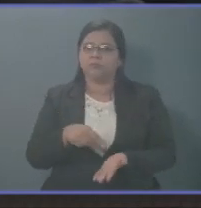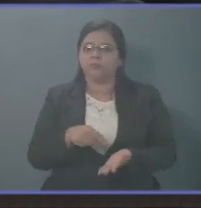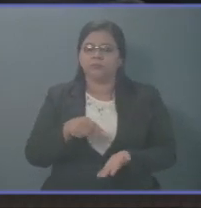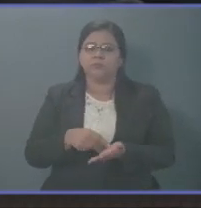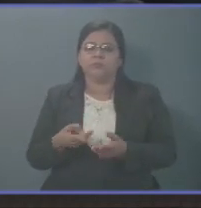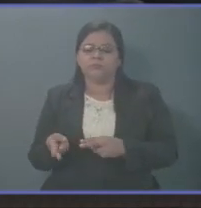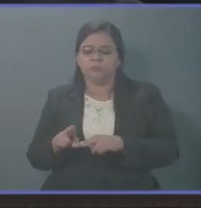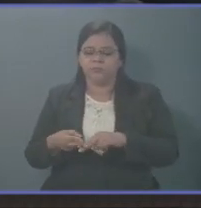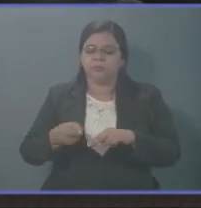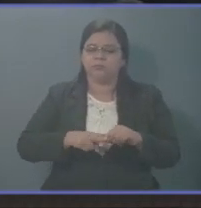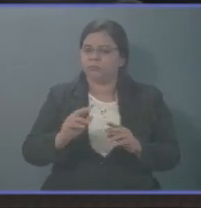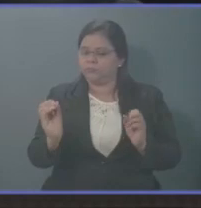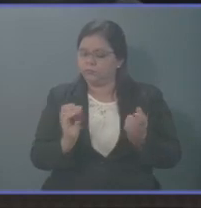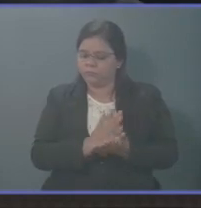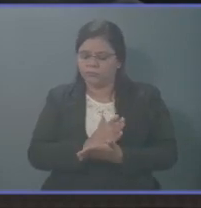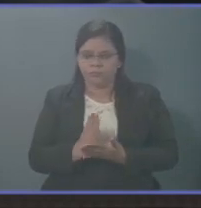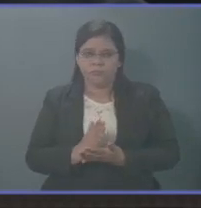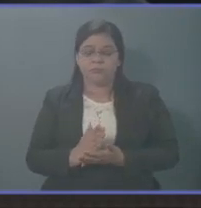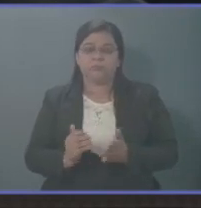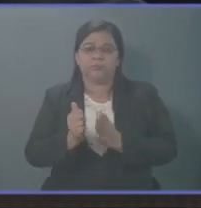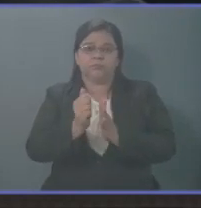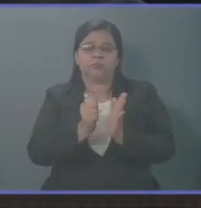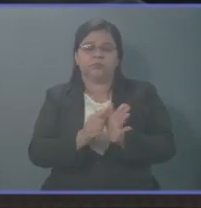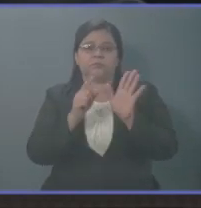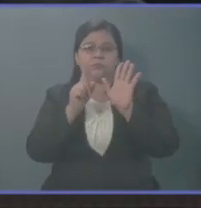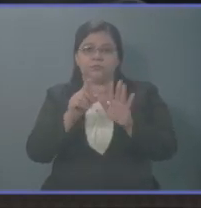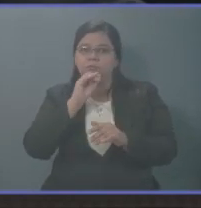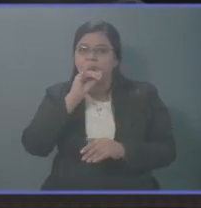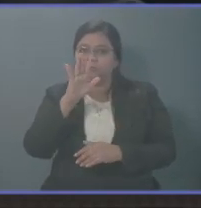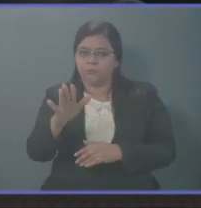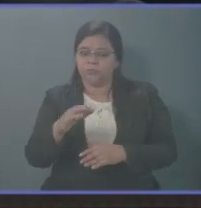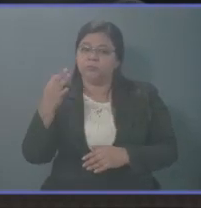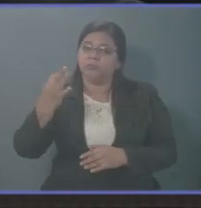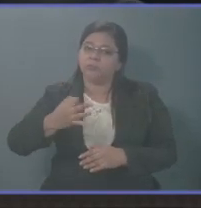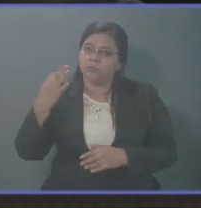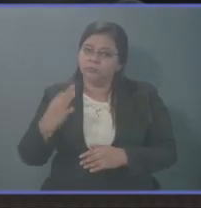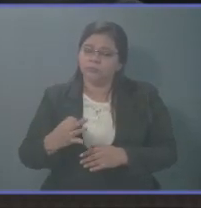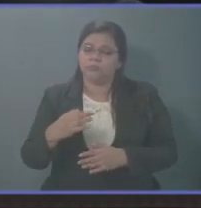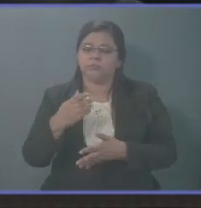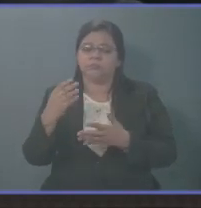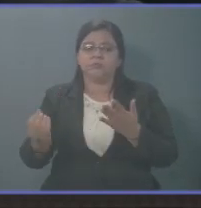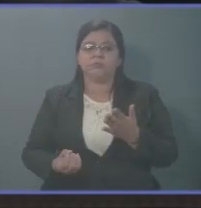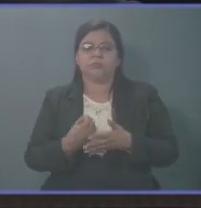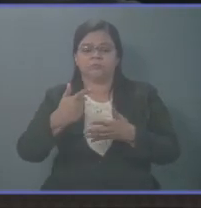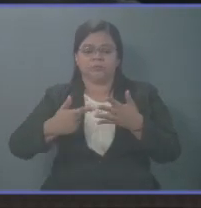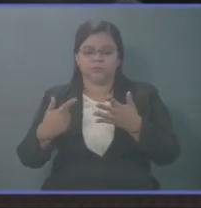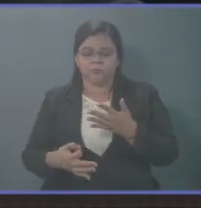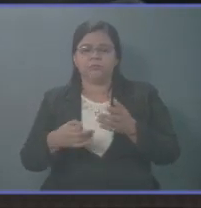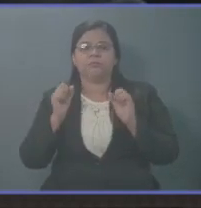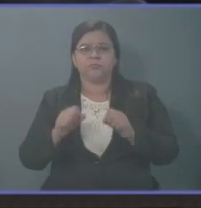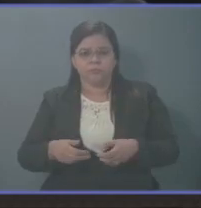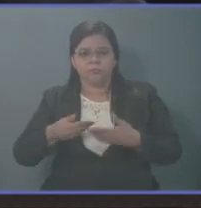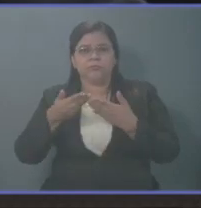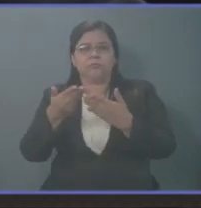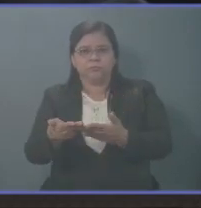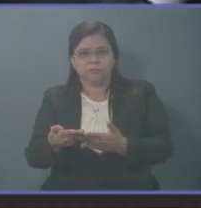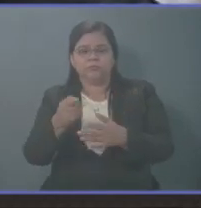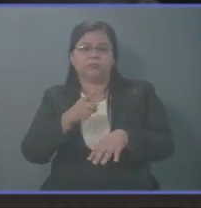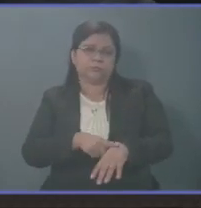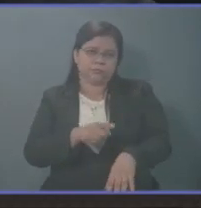que el artículo 6 del Código Tributario establece que se requiere la emisión de una ley para otorgar exenciones,